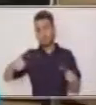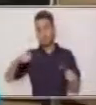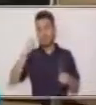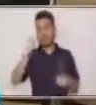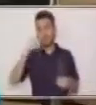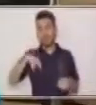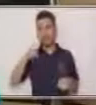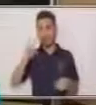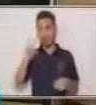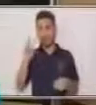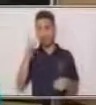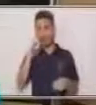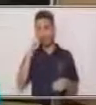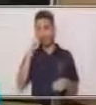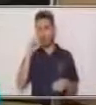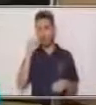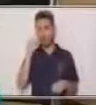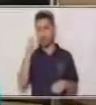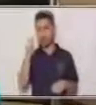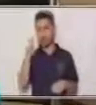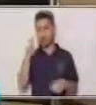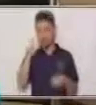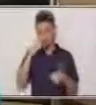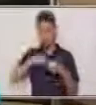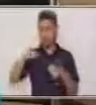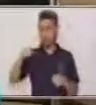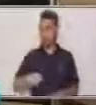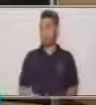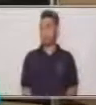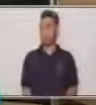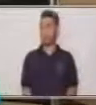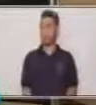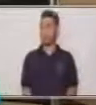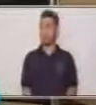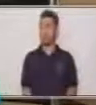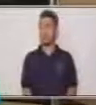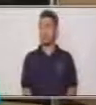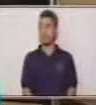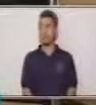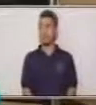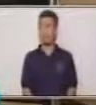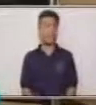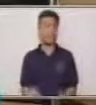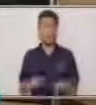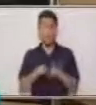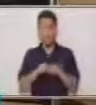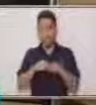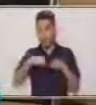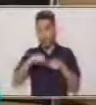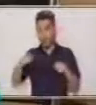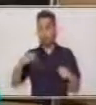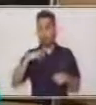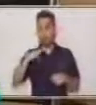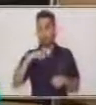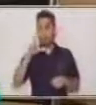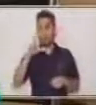métrica o el metro industrial, que también sus medidas están en centímetros.